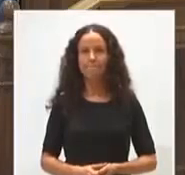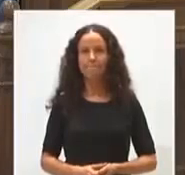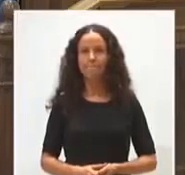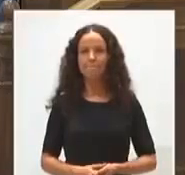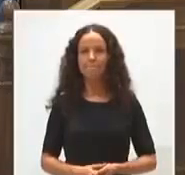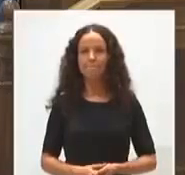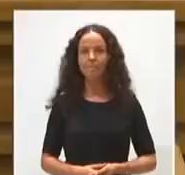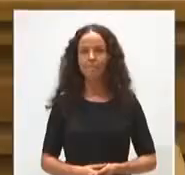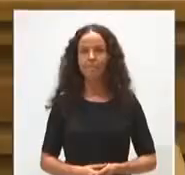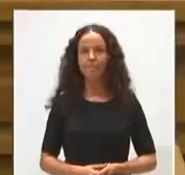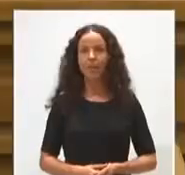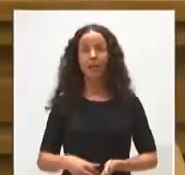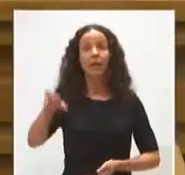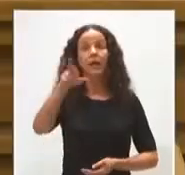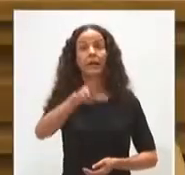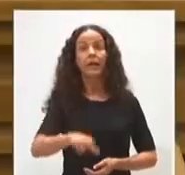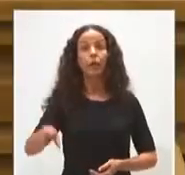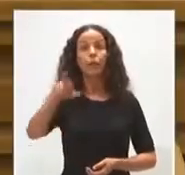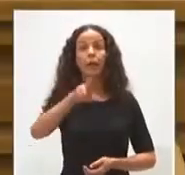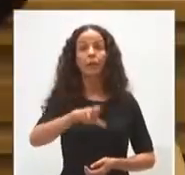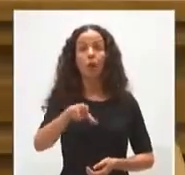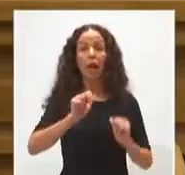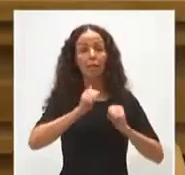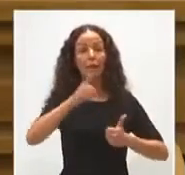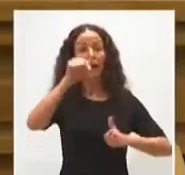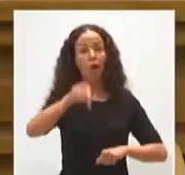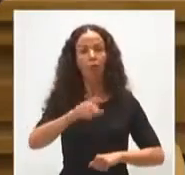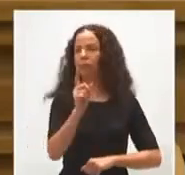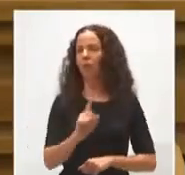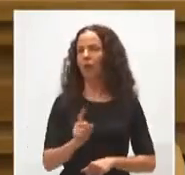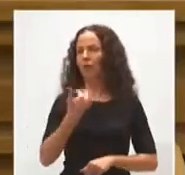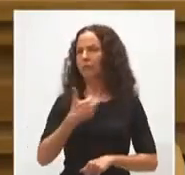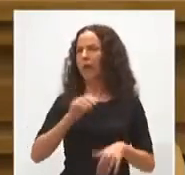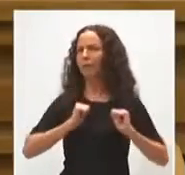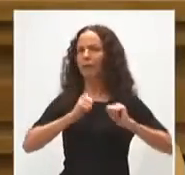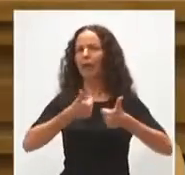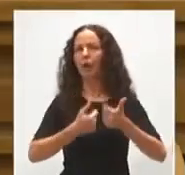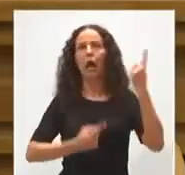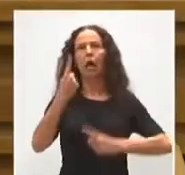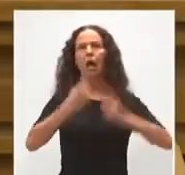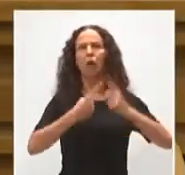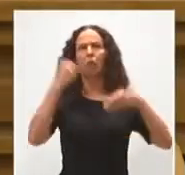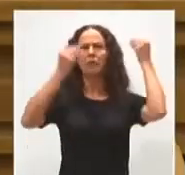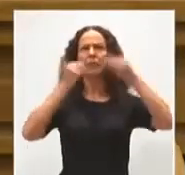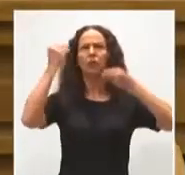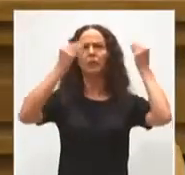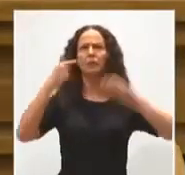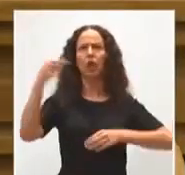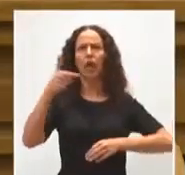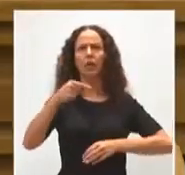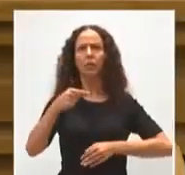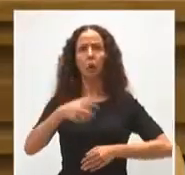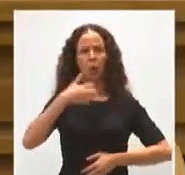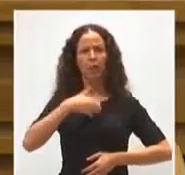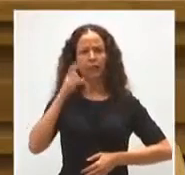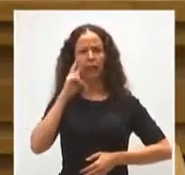es de la recuperación que no empieza hoy que ya está empezando hay algunos apocalípticos que les debe molestar mucho y por las autovías y